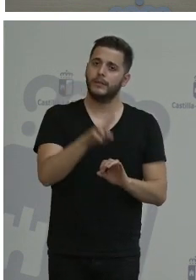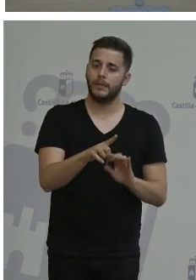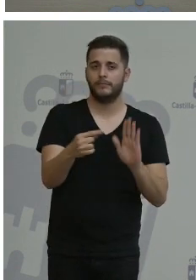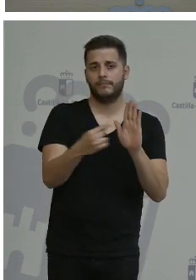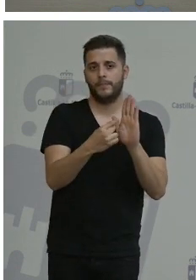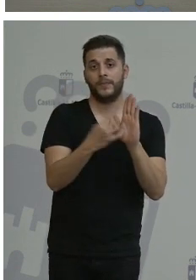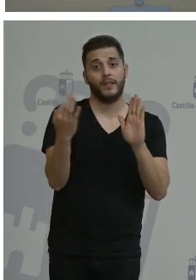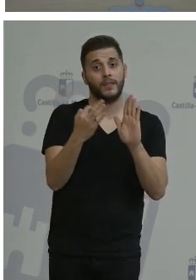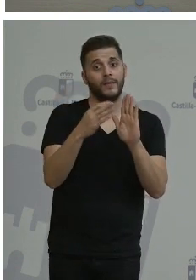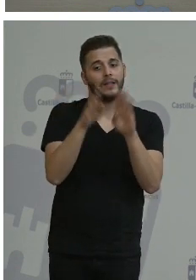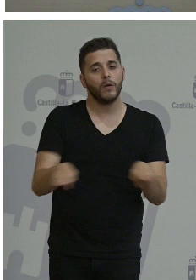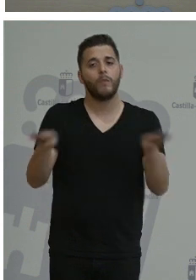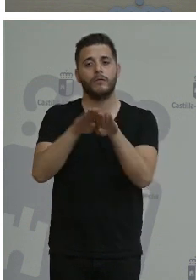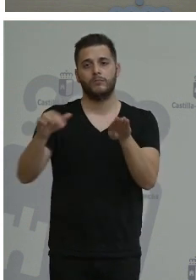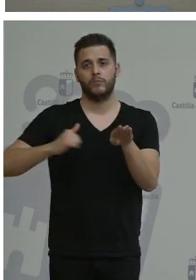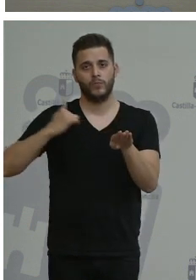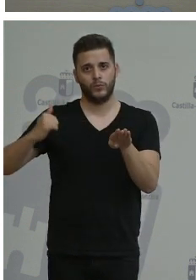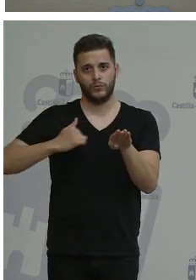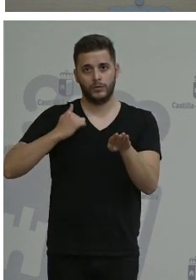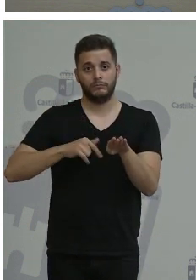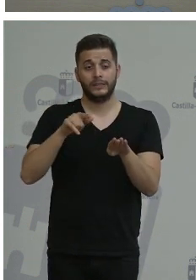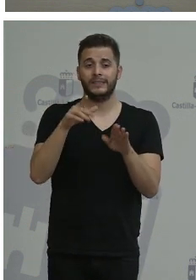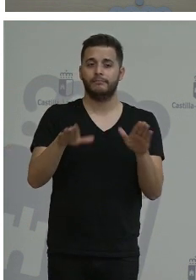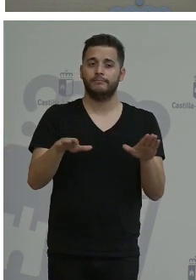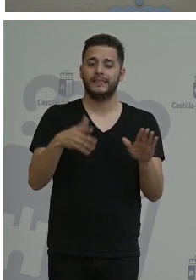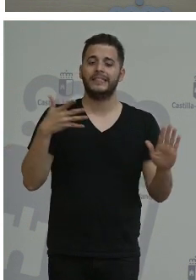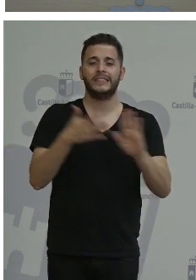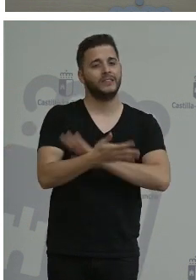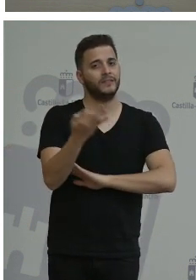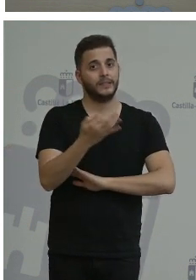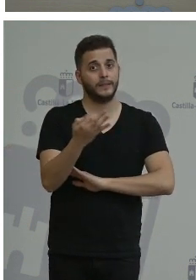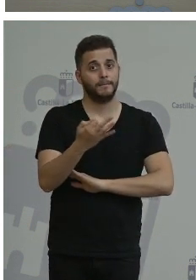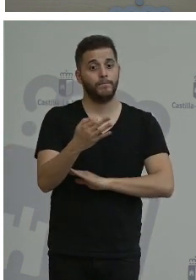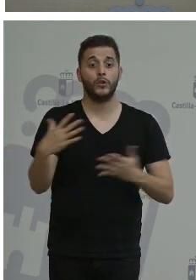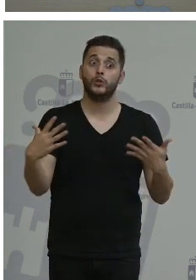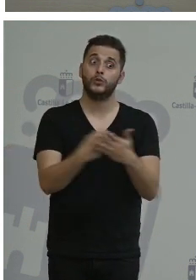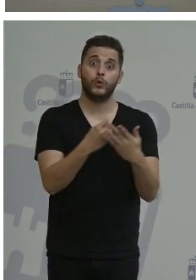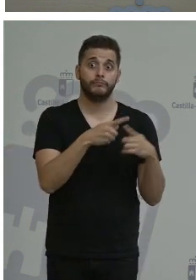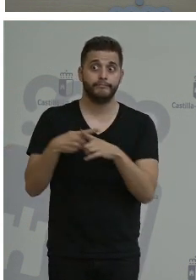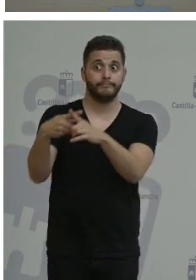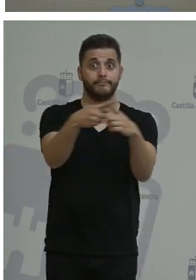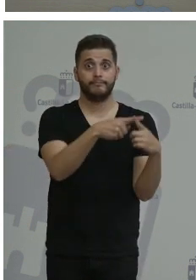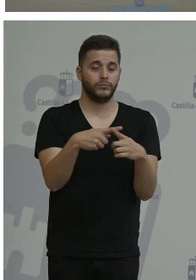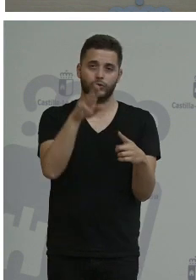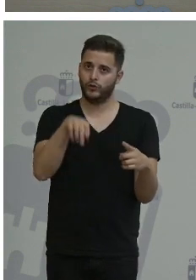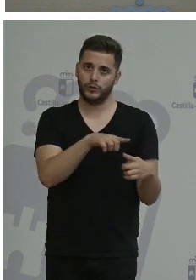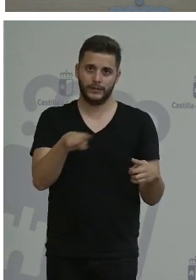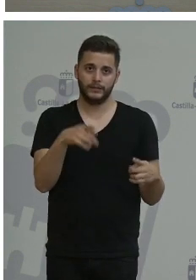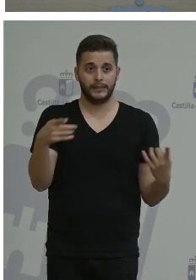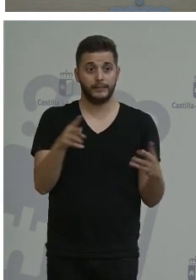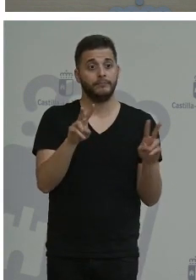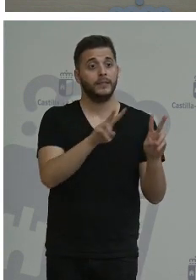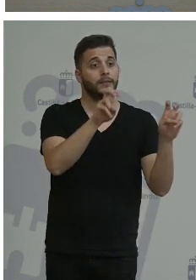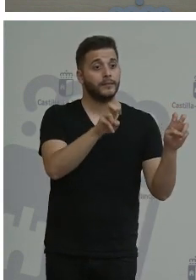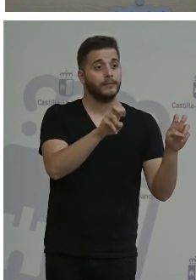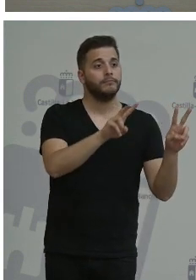principio de igualdad de oportunidades. Entendiendo que la igualdad de oportunidades no es todo para todos, sino que las cuestiones estén